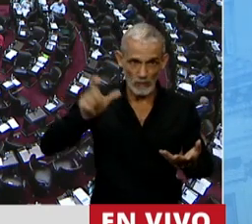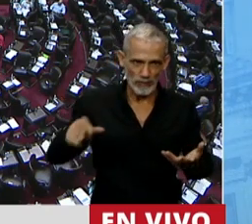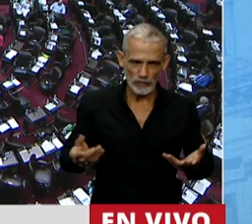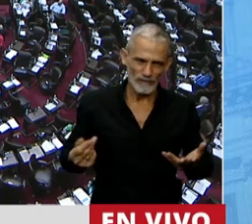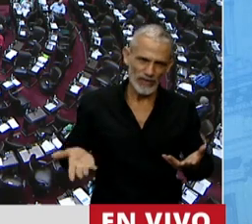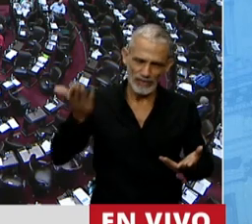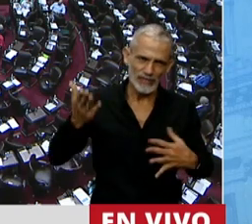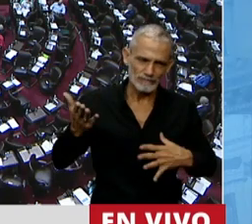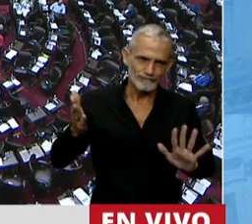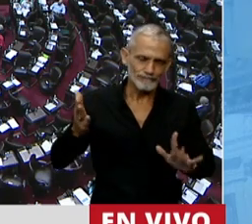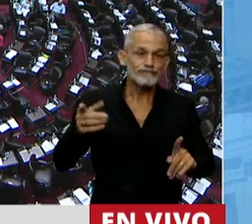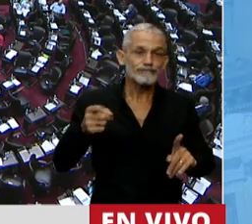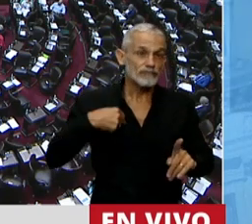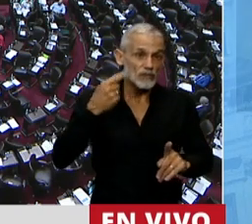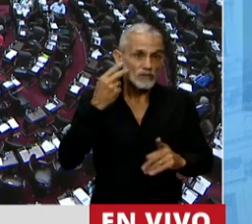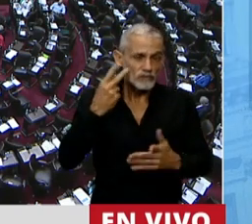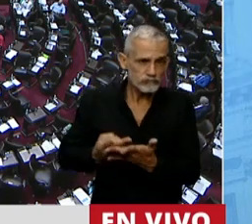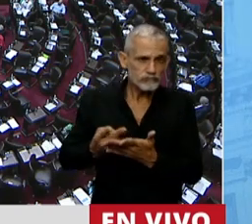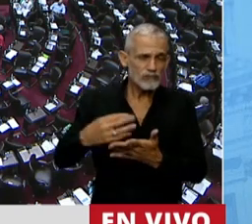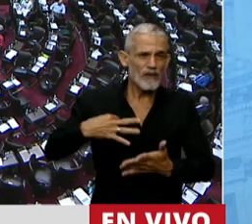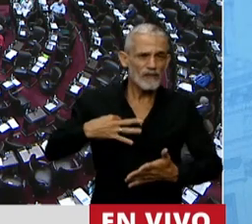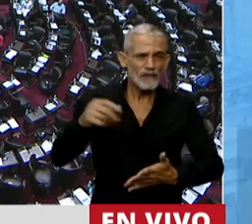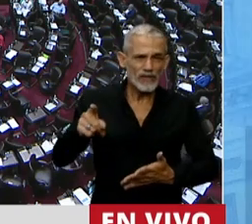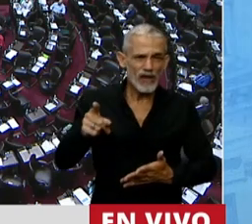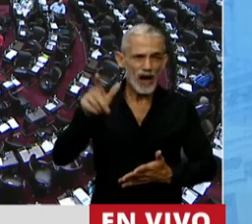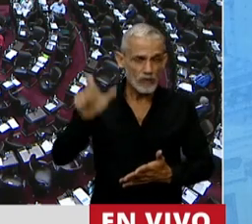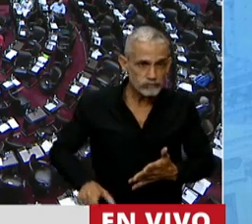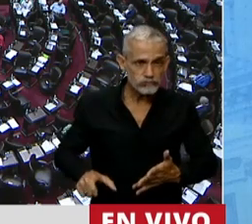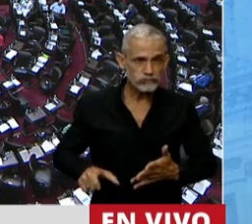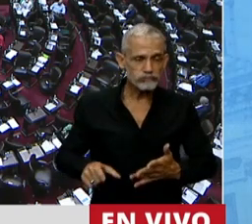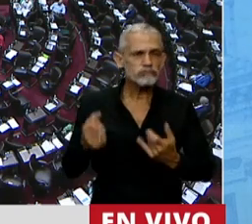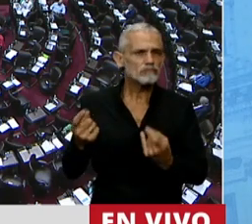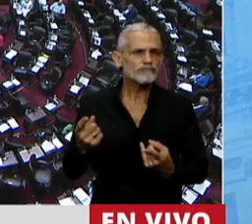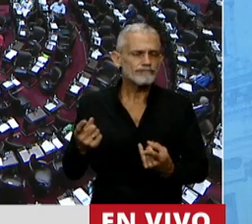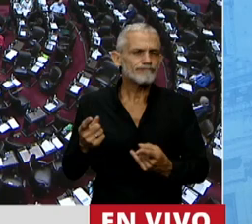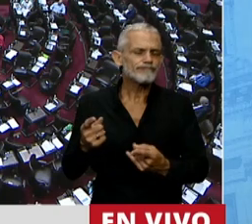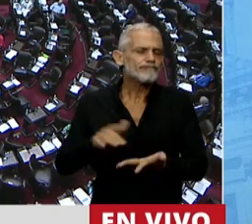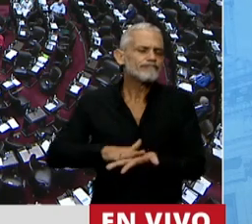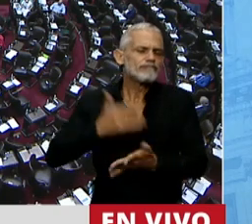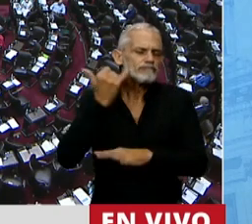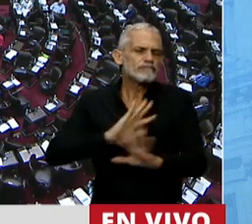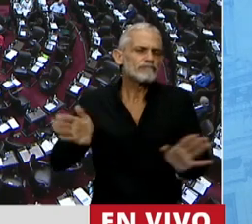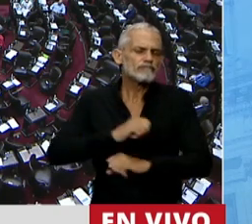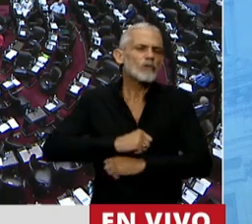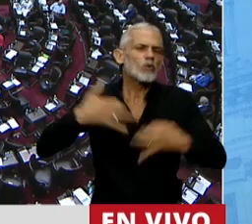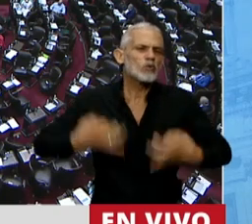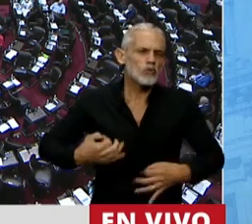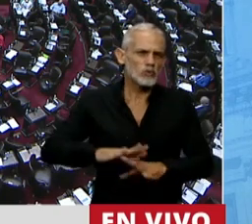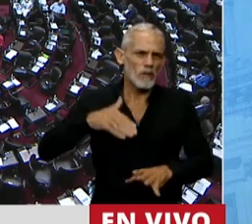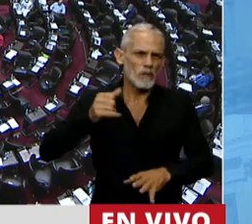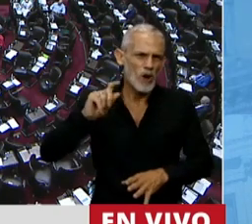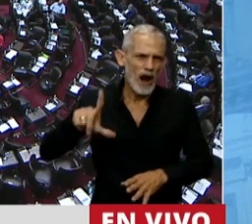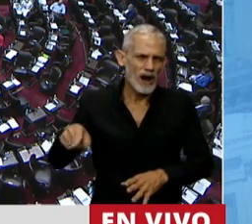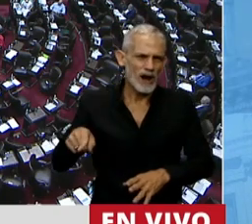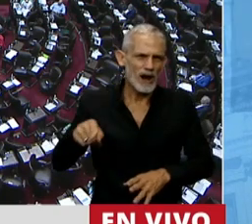El reconocimiento de este valor de una vida propiamente humana es lo que da todo el fundamento ético y del que tendría que